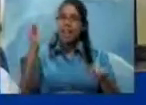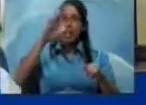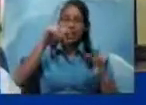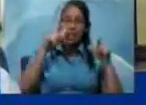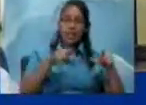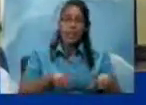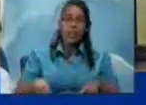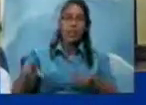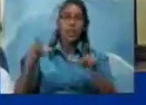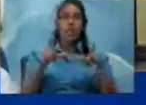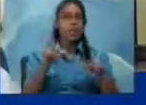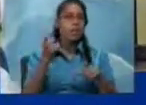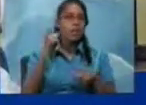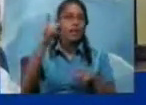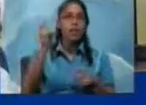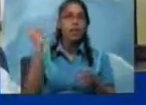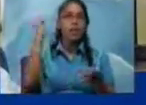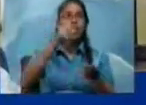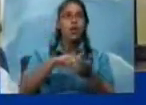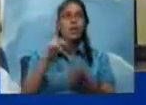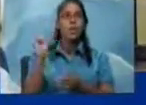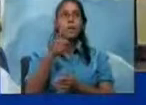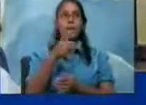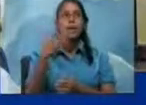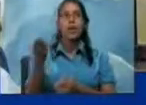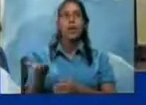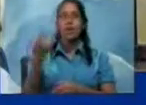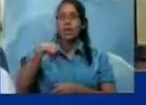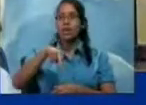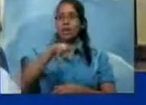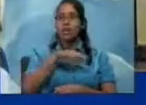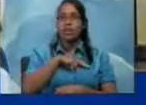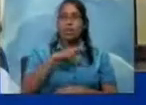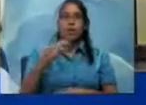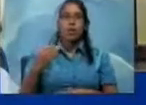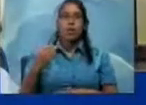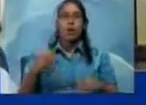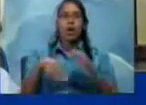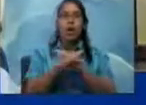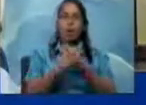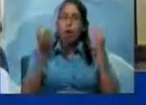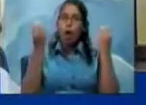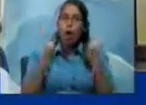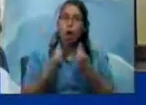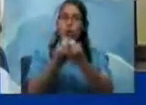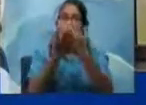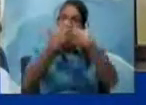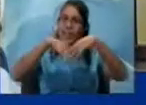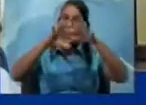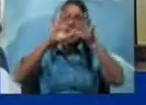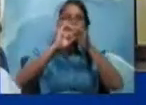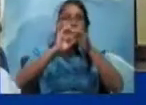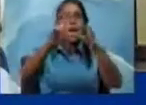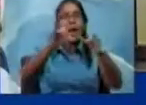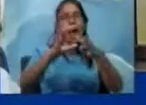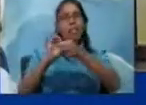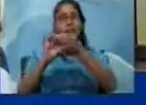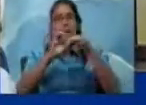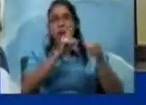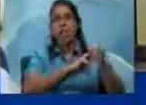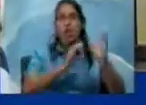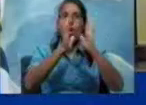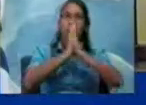Galilea él llegó primero que nosotros vamos a unirnos en una cadena de oración y de